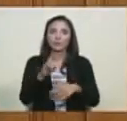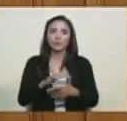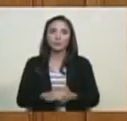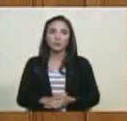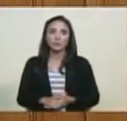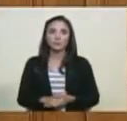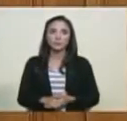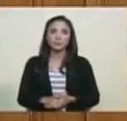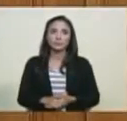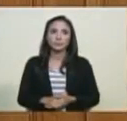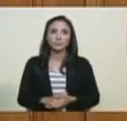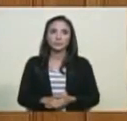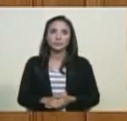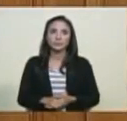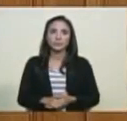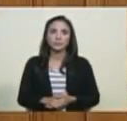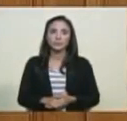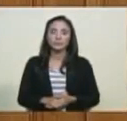Igualmente,